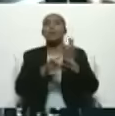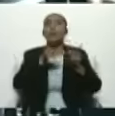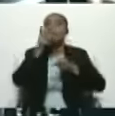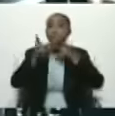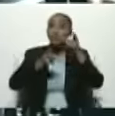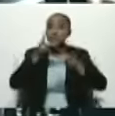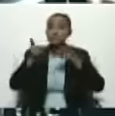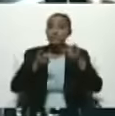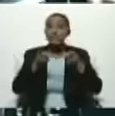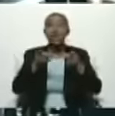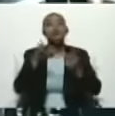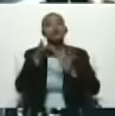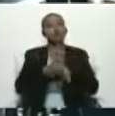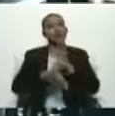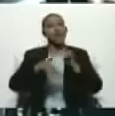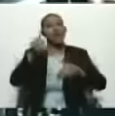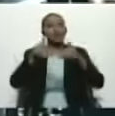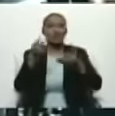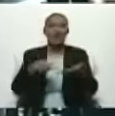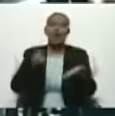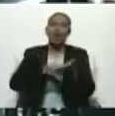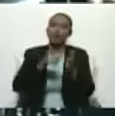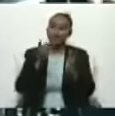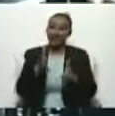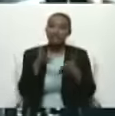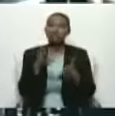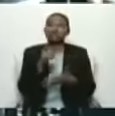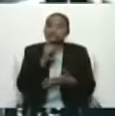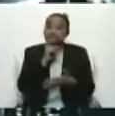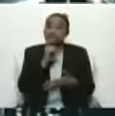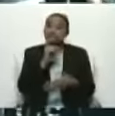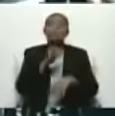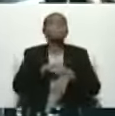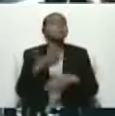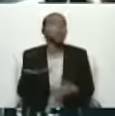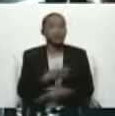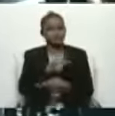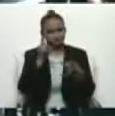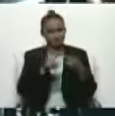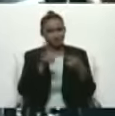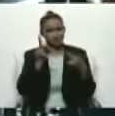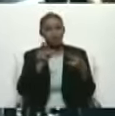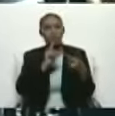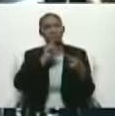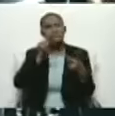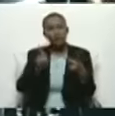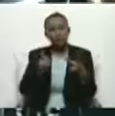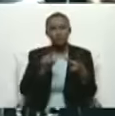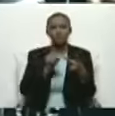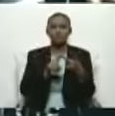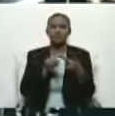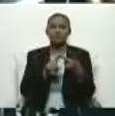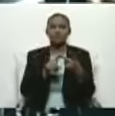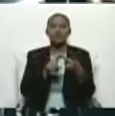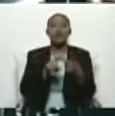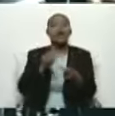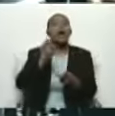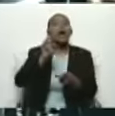las reelecciones son complicadas? Eso por un lado. Y por otro lado, le quería preguntar, la Unión